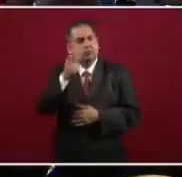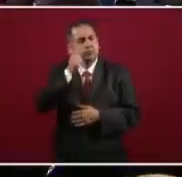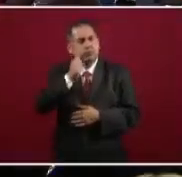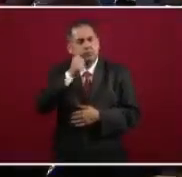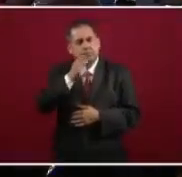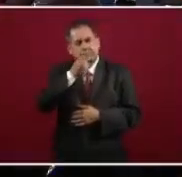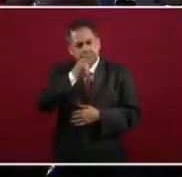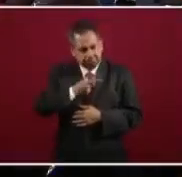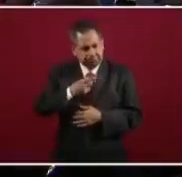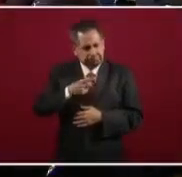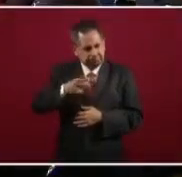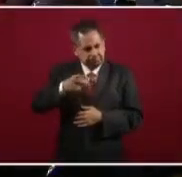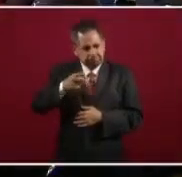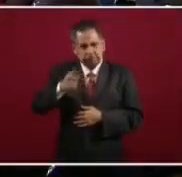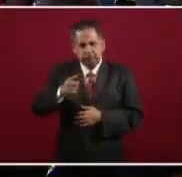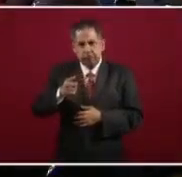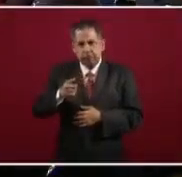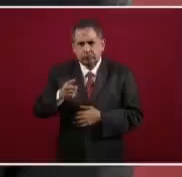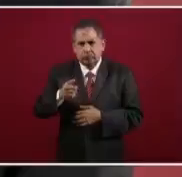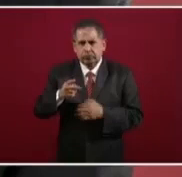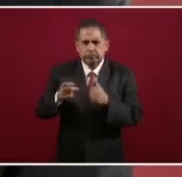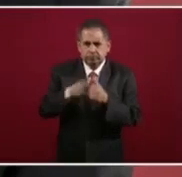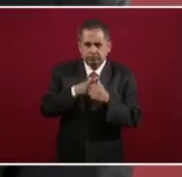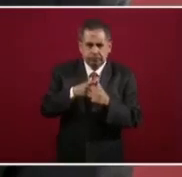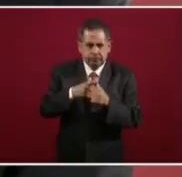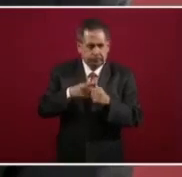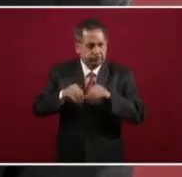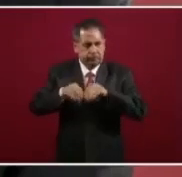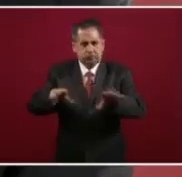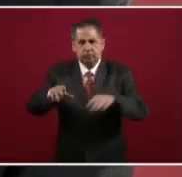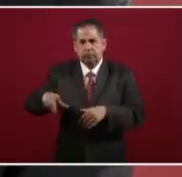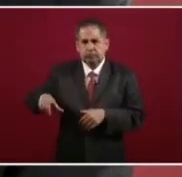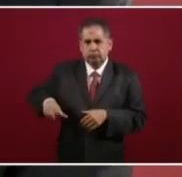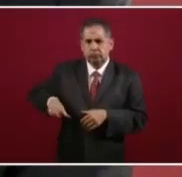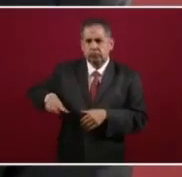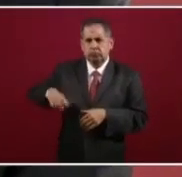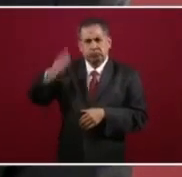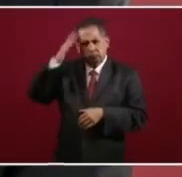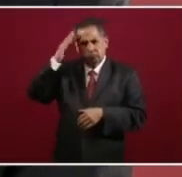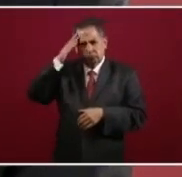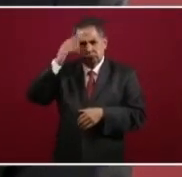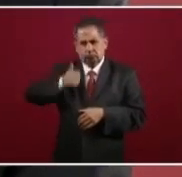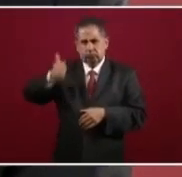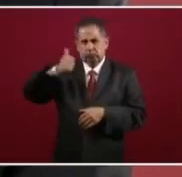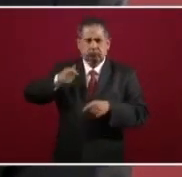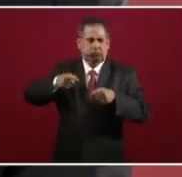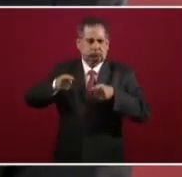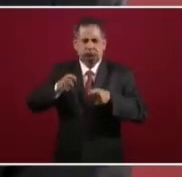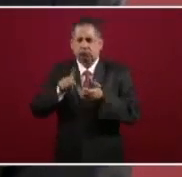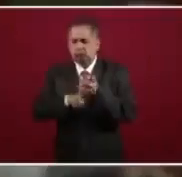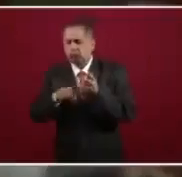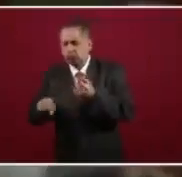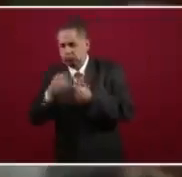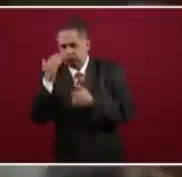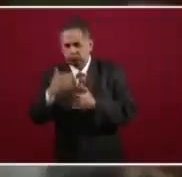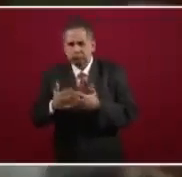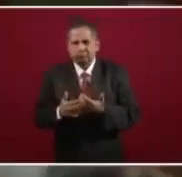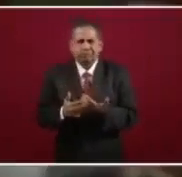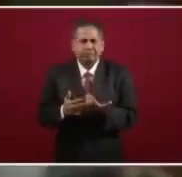que no hay acción si que la conozca el gobernante el mando el de arriba no hay acción